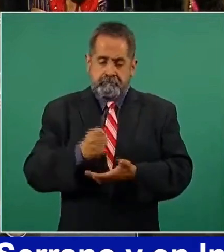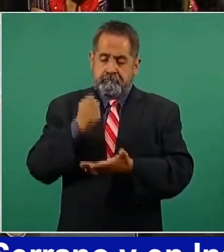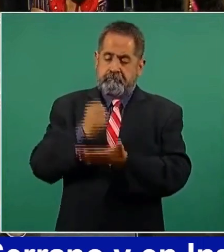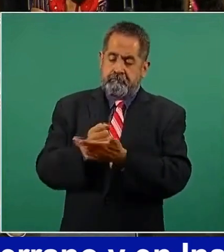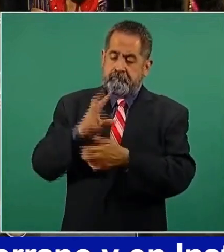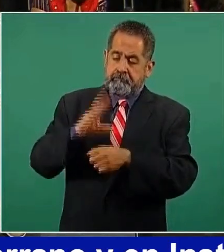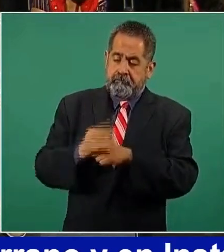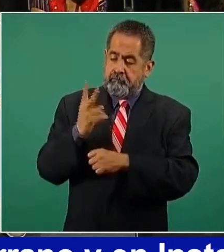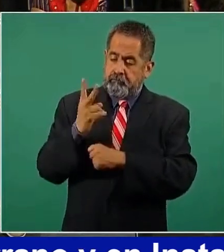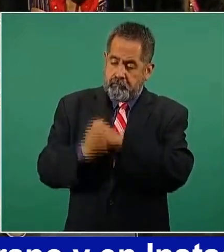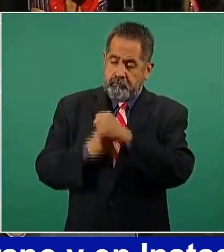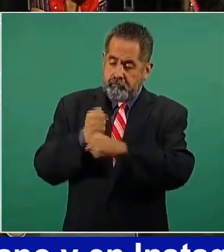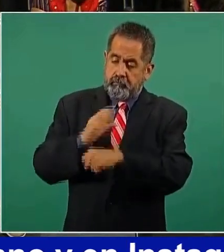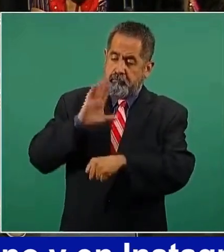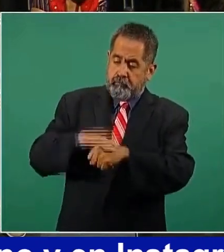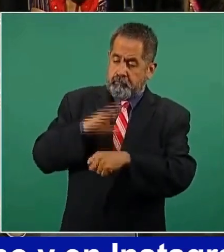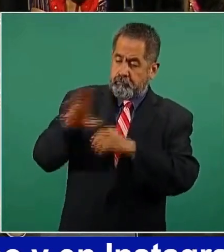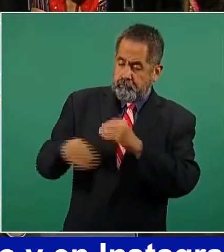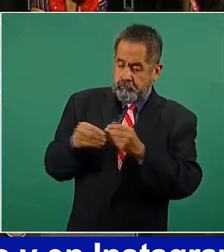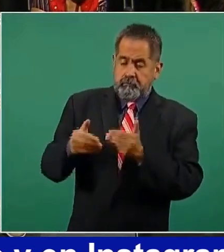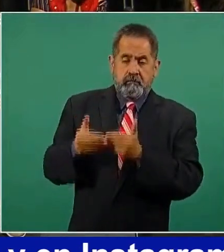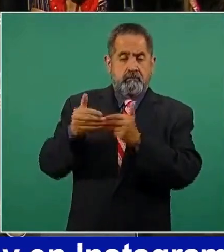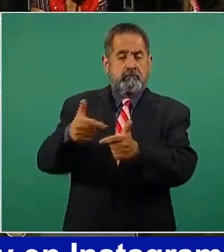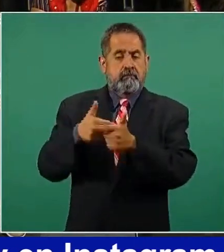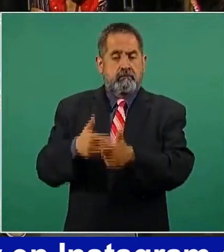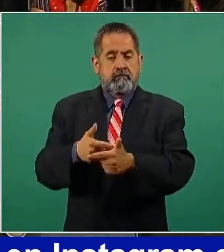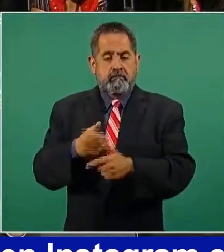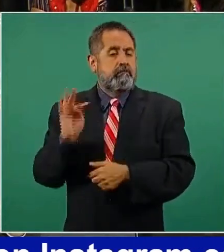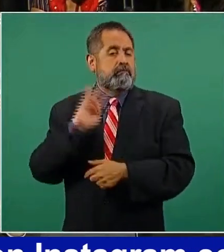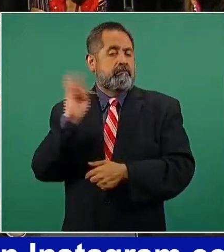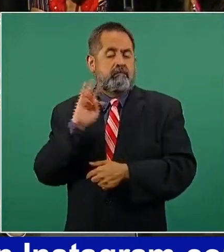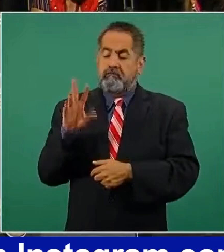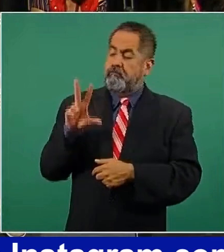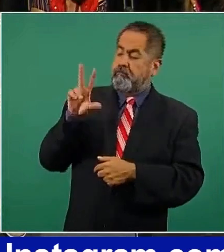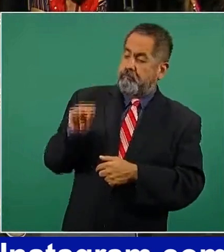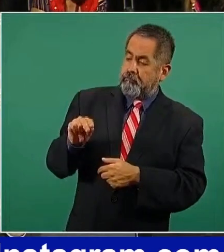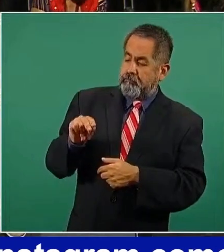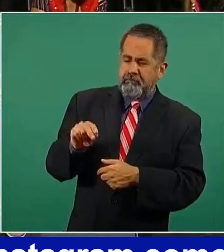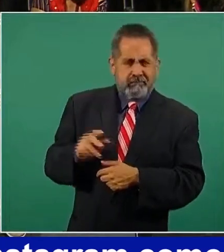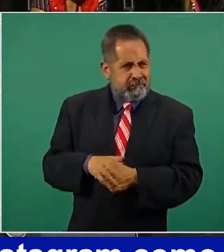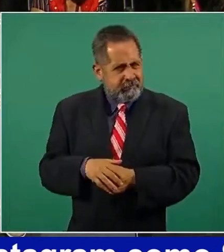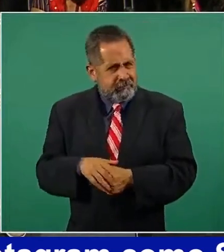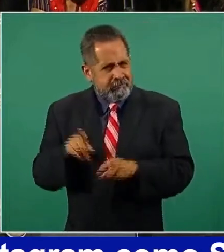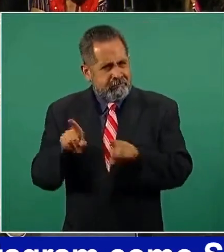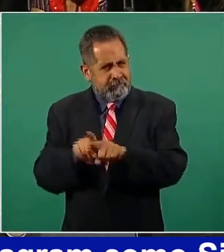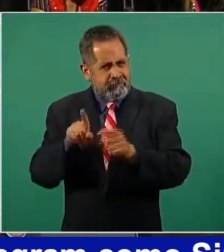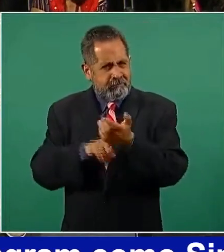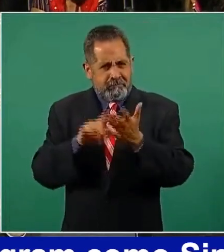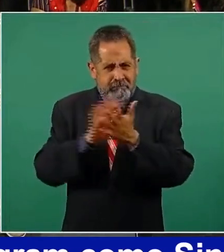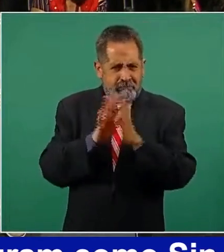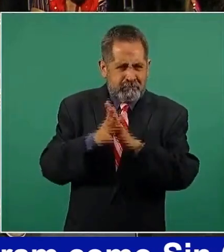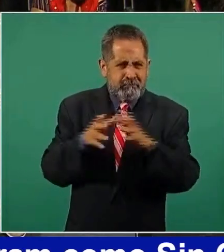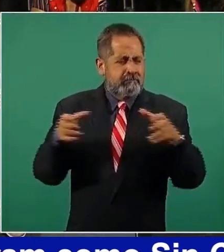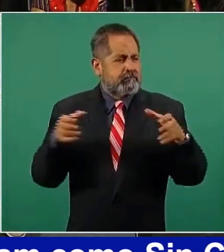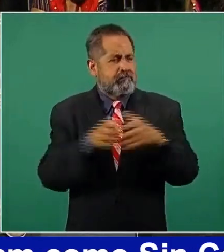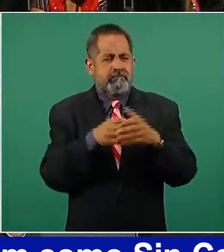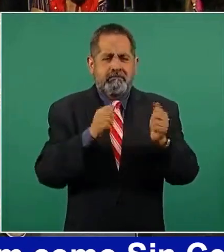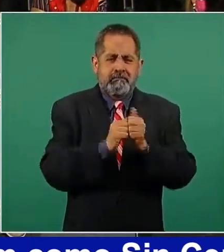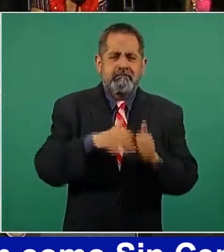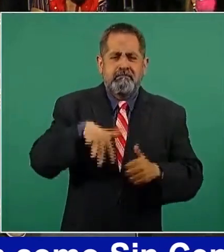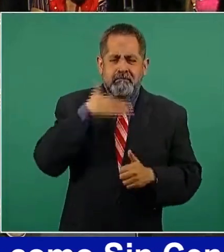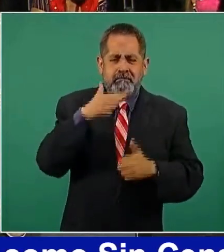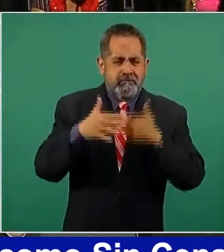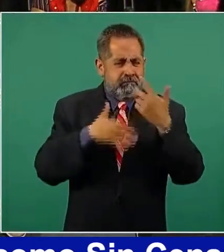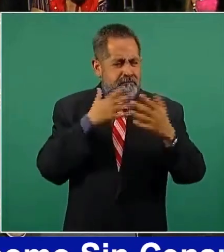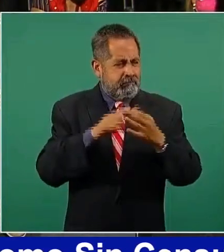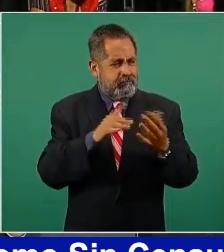del ministro Arturo Saldívar al frente de la misma, ellos no estarían convirtiéndose en cómplices de la corrupción que